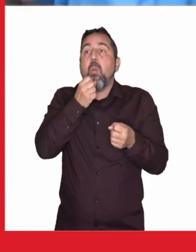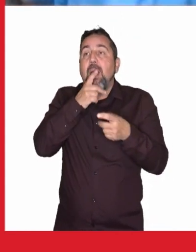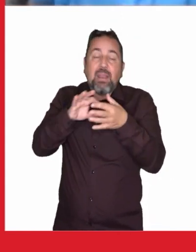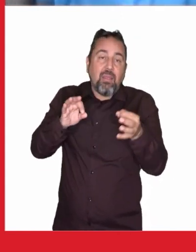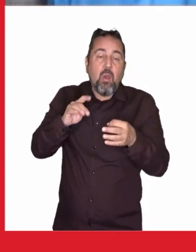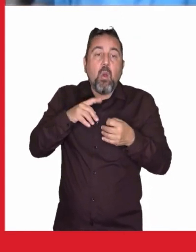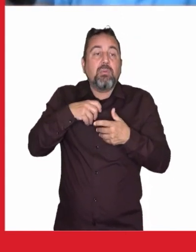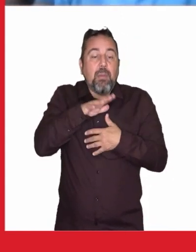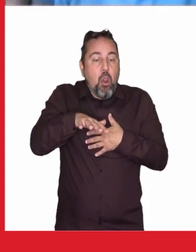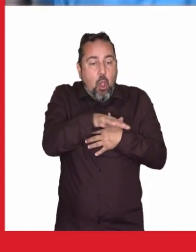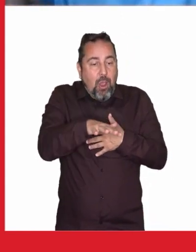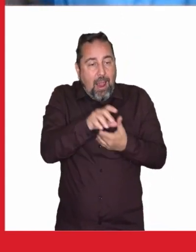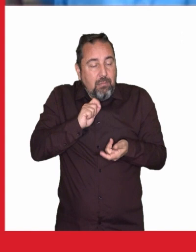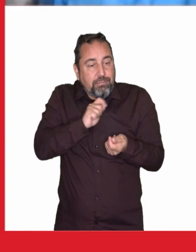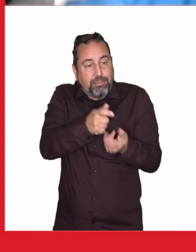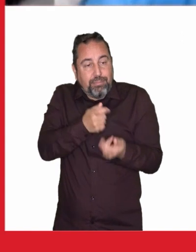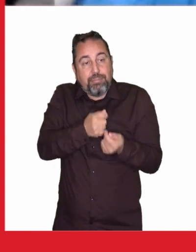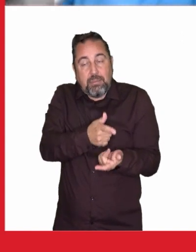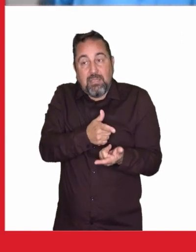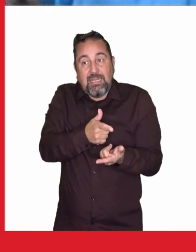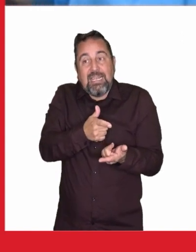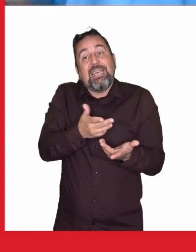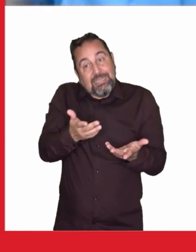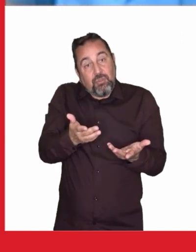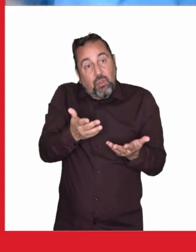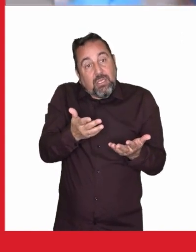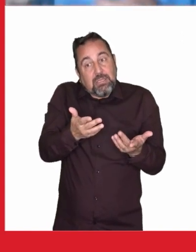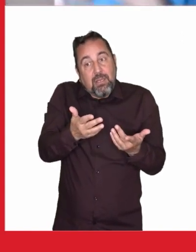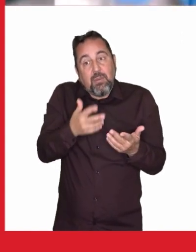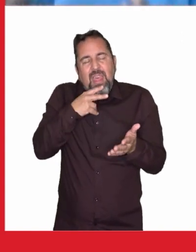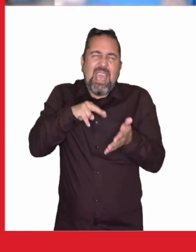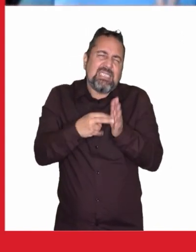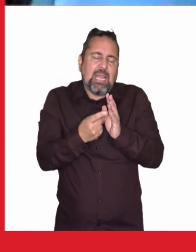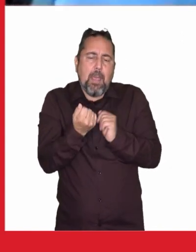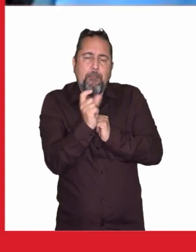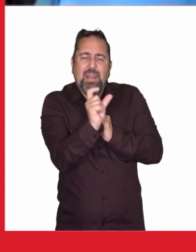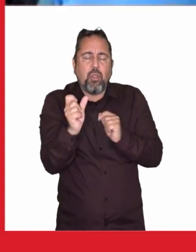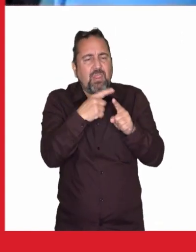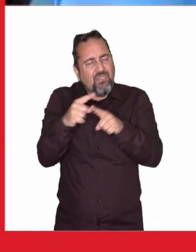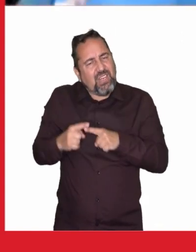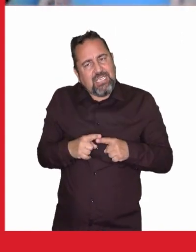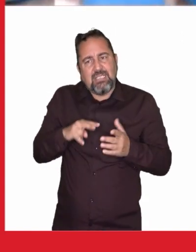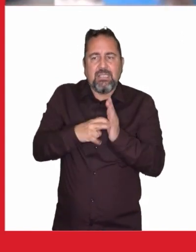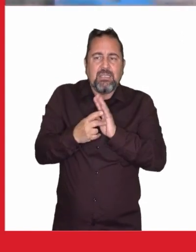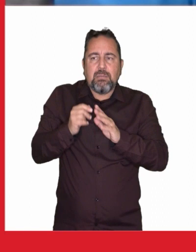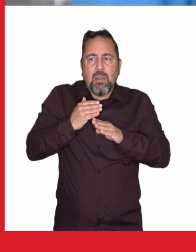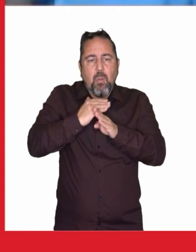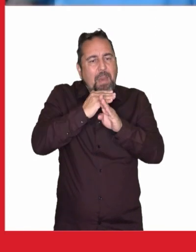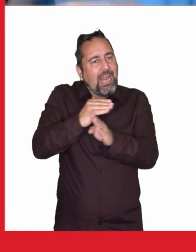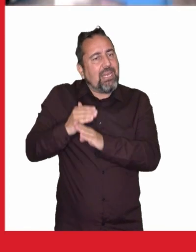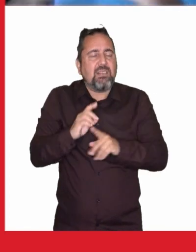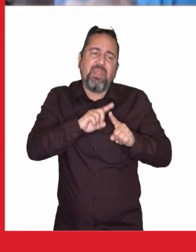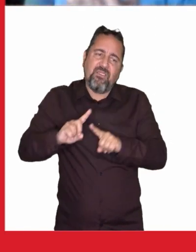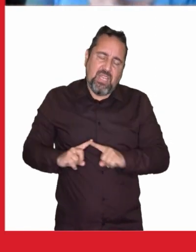lo venden a un bar o a una cadena de bares o al distribuidor local, ¿no? Entonces, ahí no tienen estrategias de